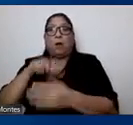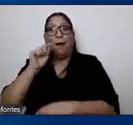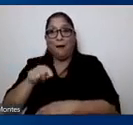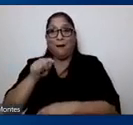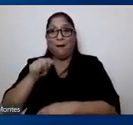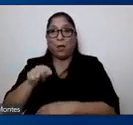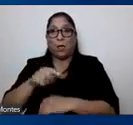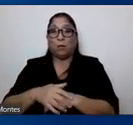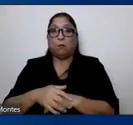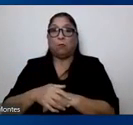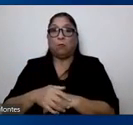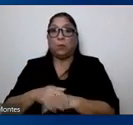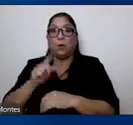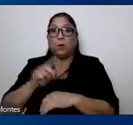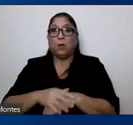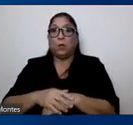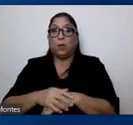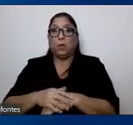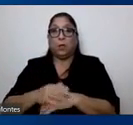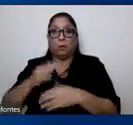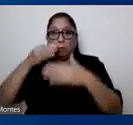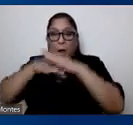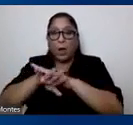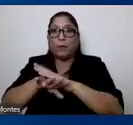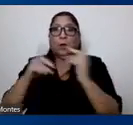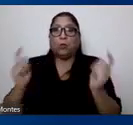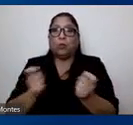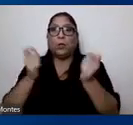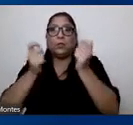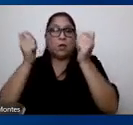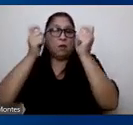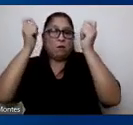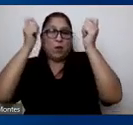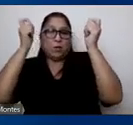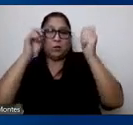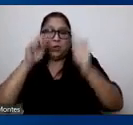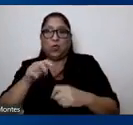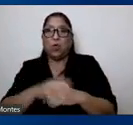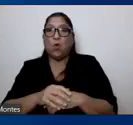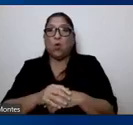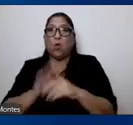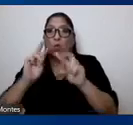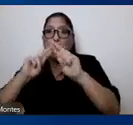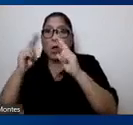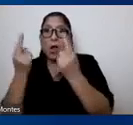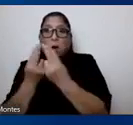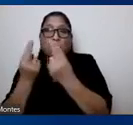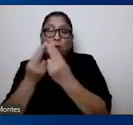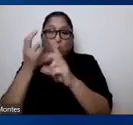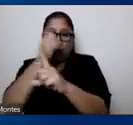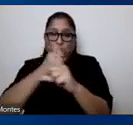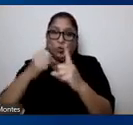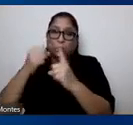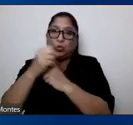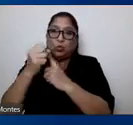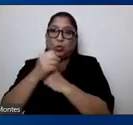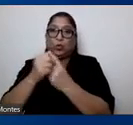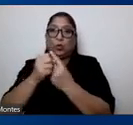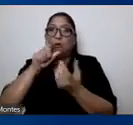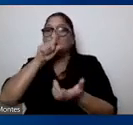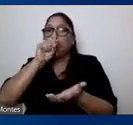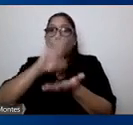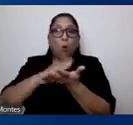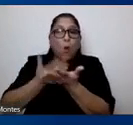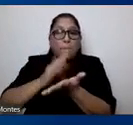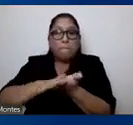Altos e interviene en una festividad, una reunión social, una apoyada, en donde